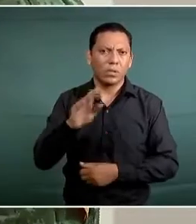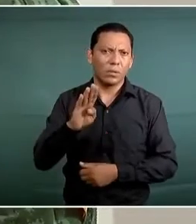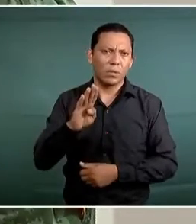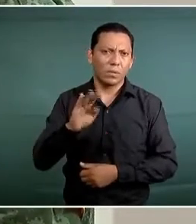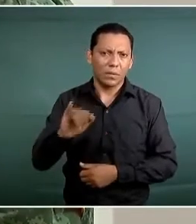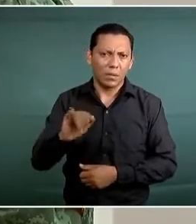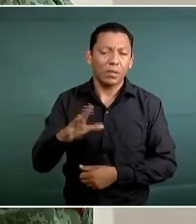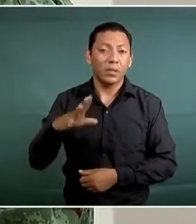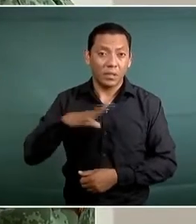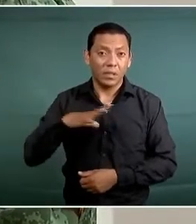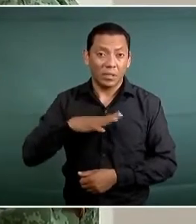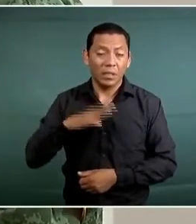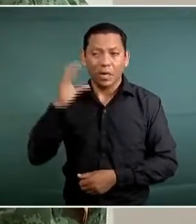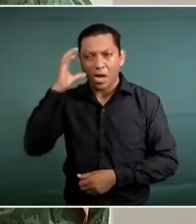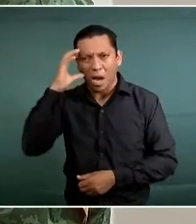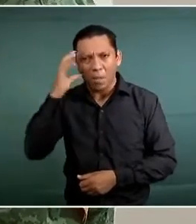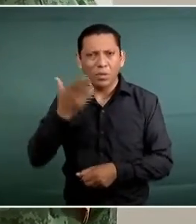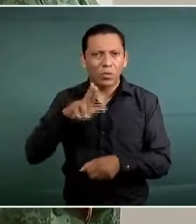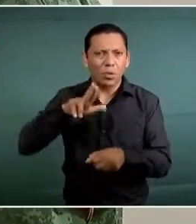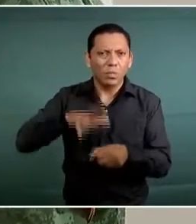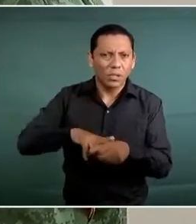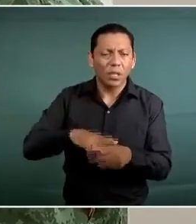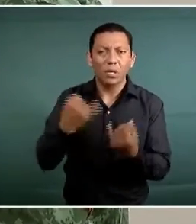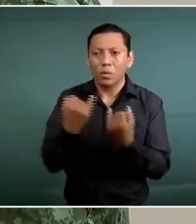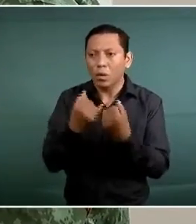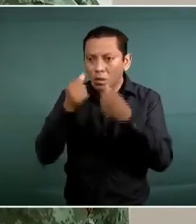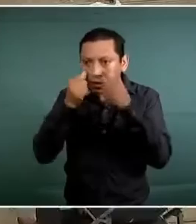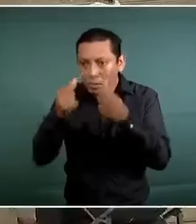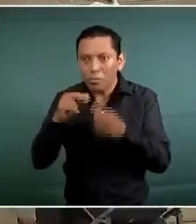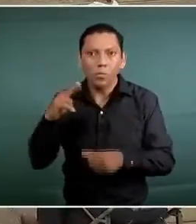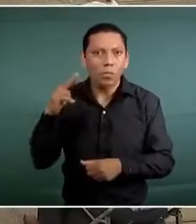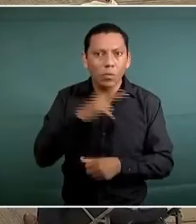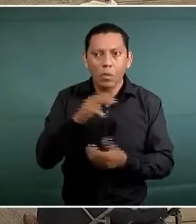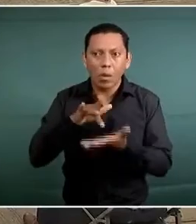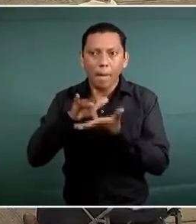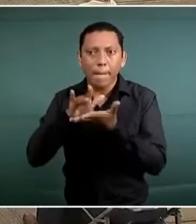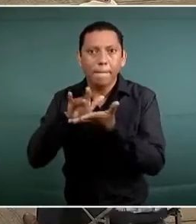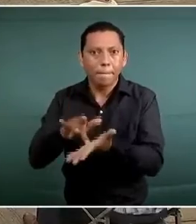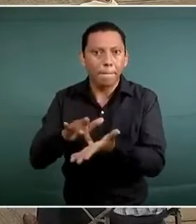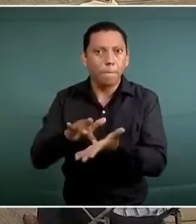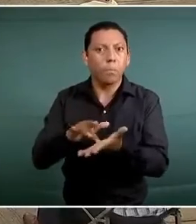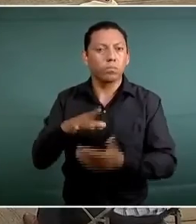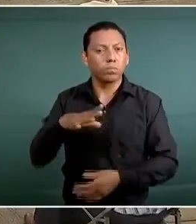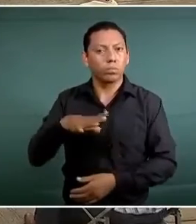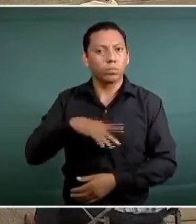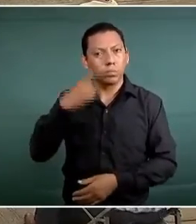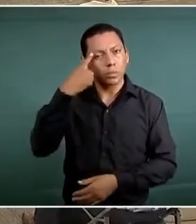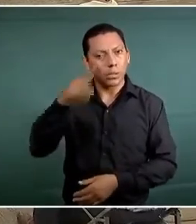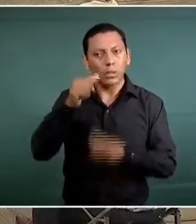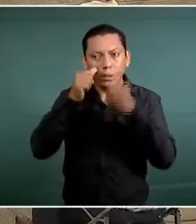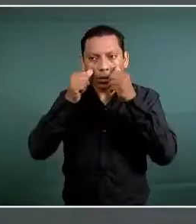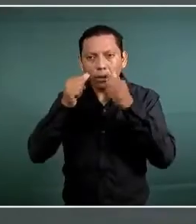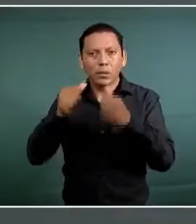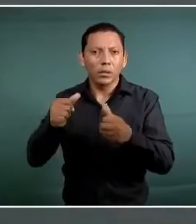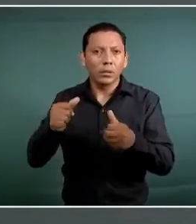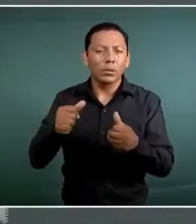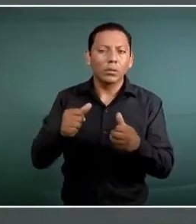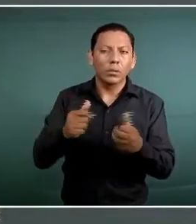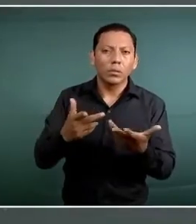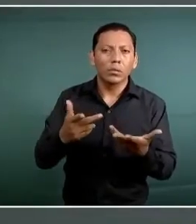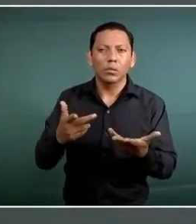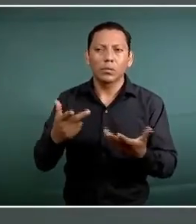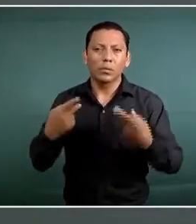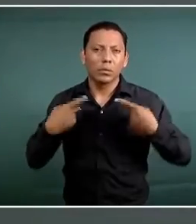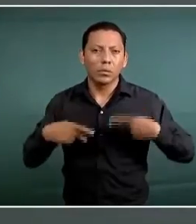tienen camas de hospitalización y terapia intensiva, con una buena disponibilidad para la atención de los